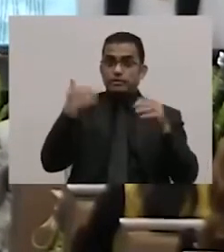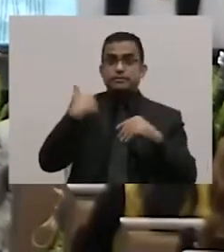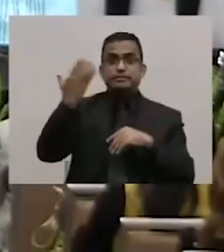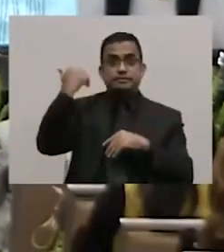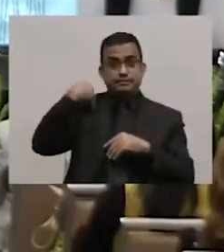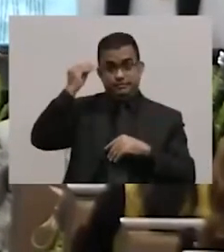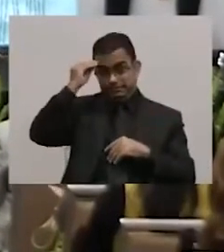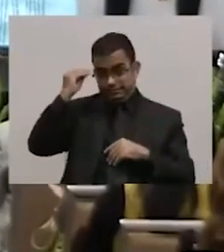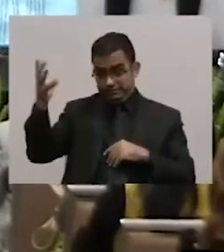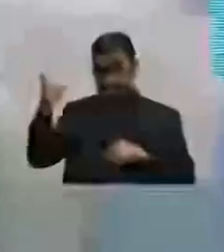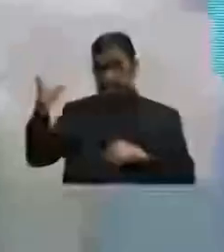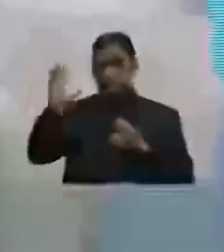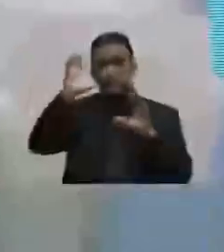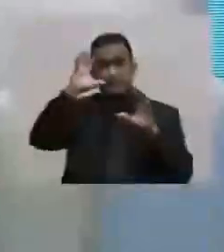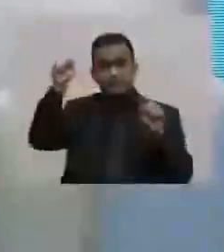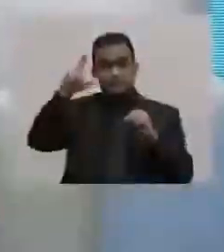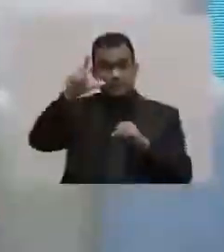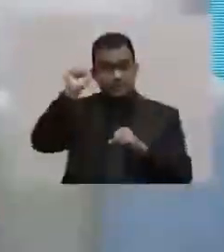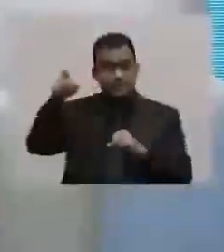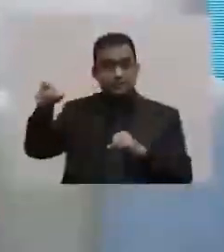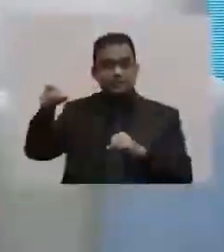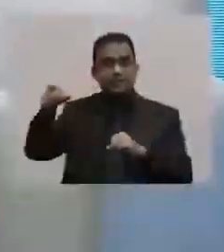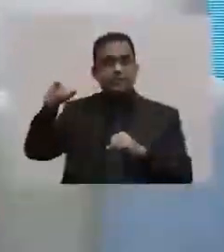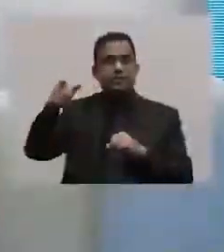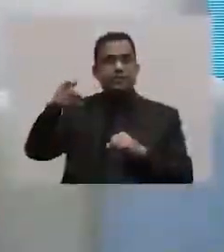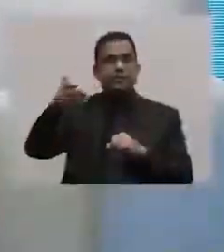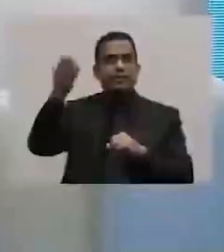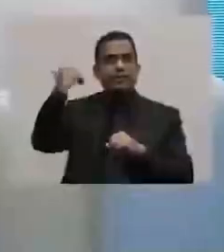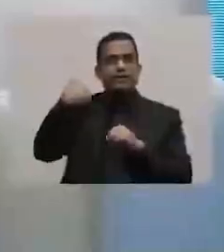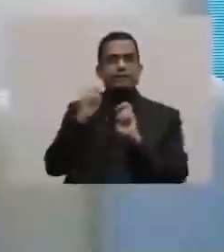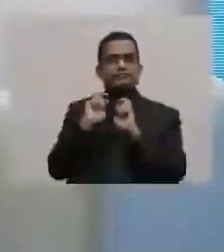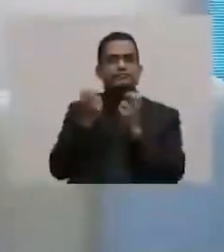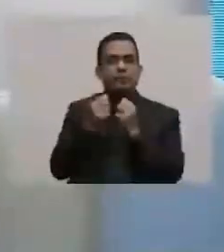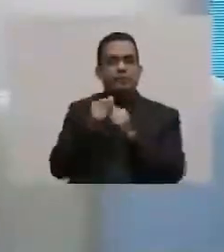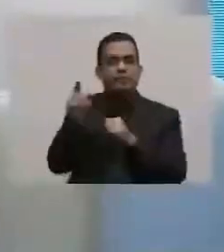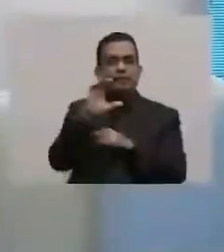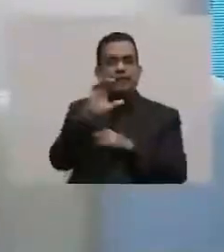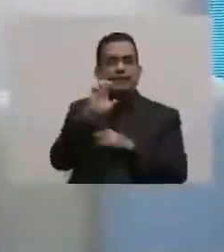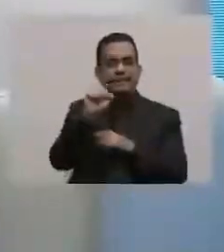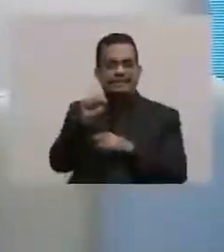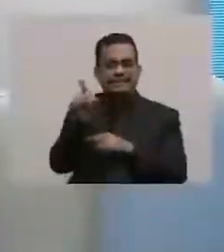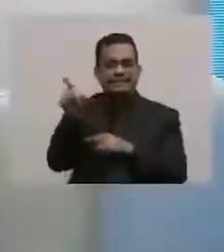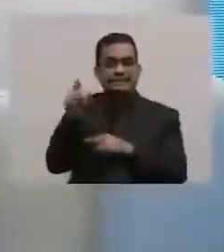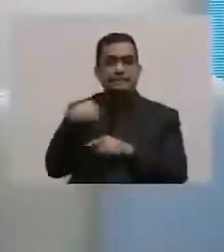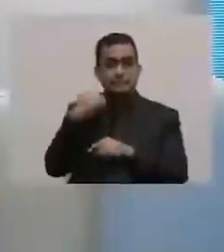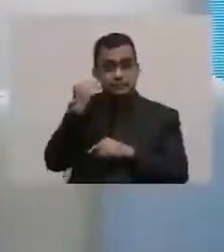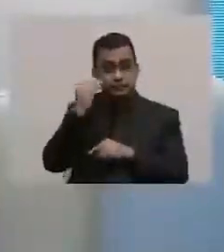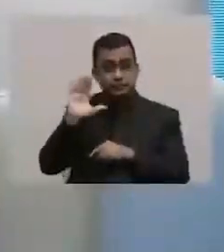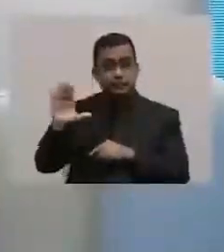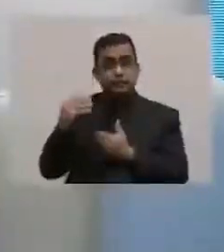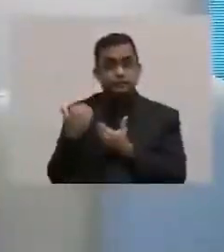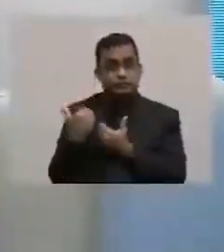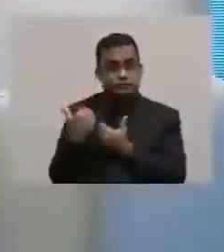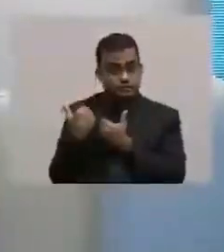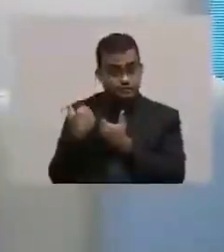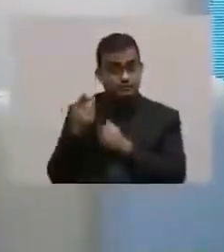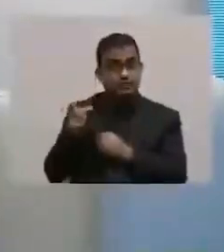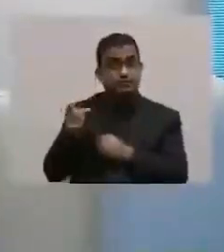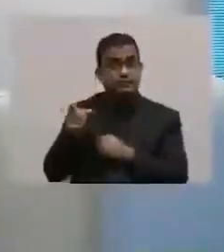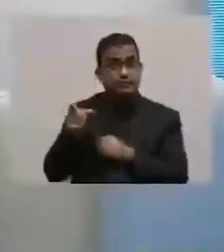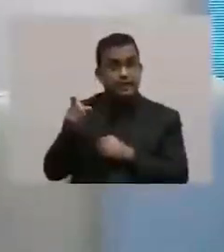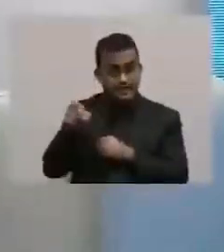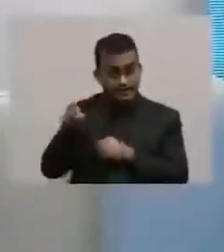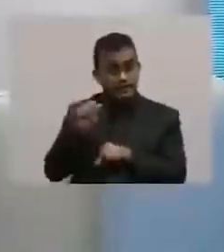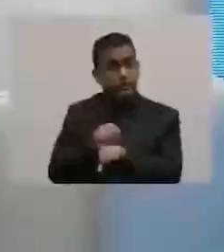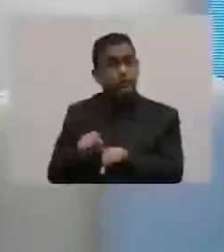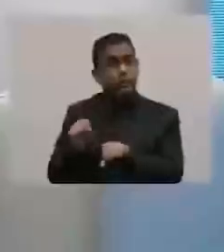al presidente de la República ahora que tuvimos la reunión con el CES, le dije, es una tarea suya que tiene que